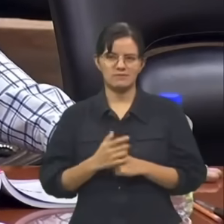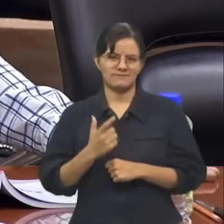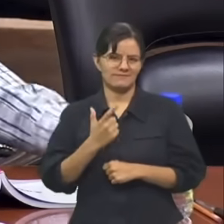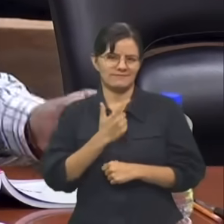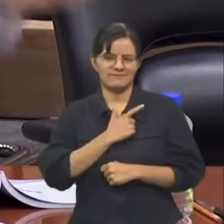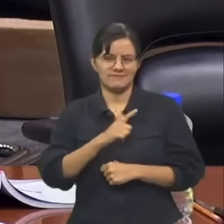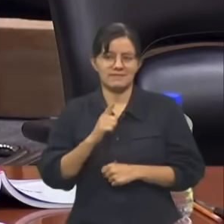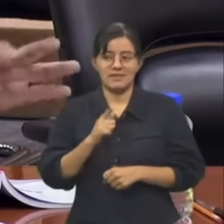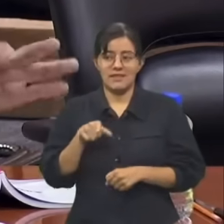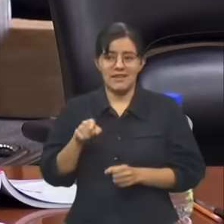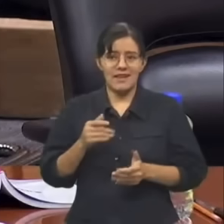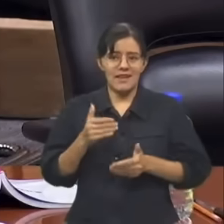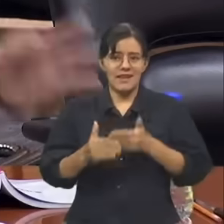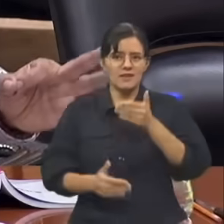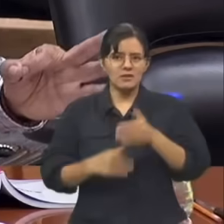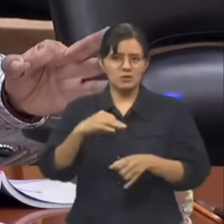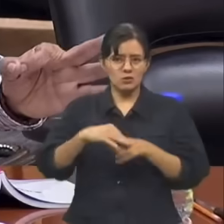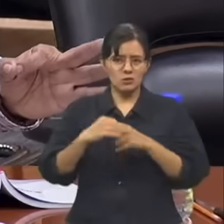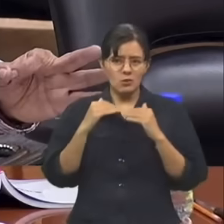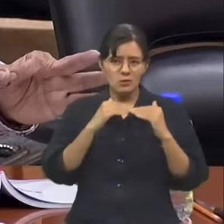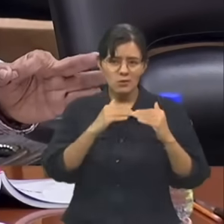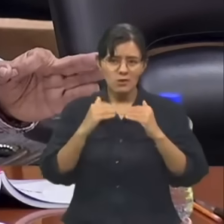una elección con profunda